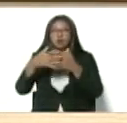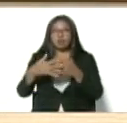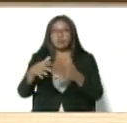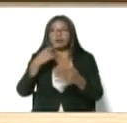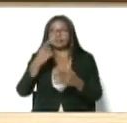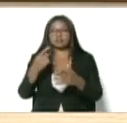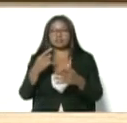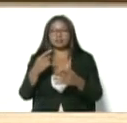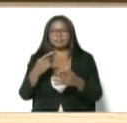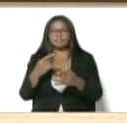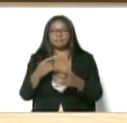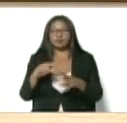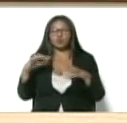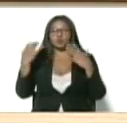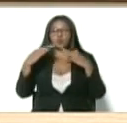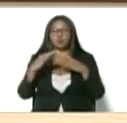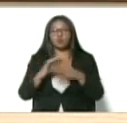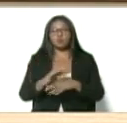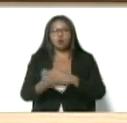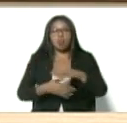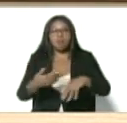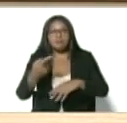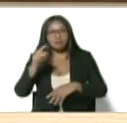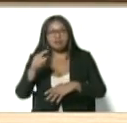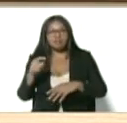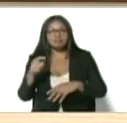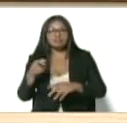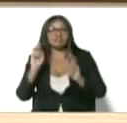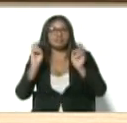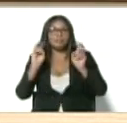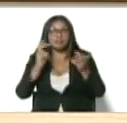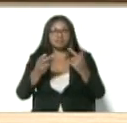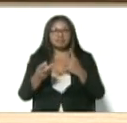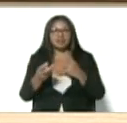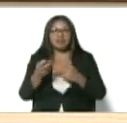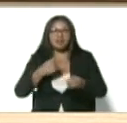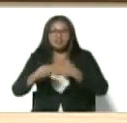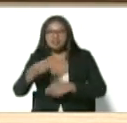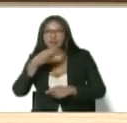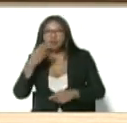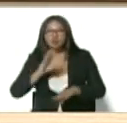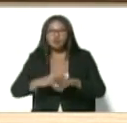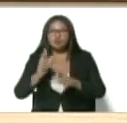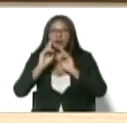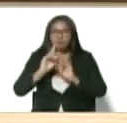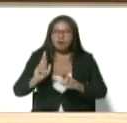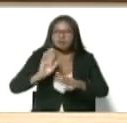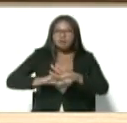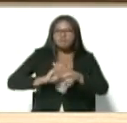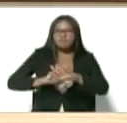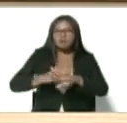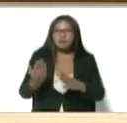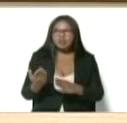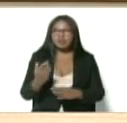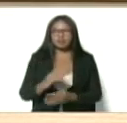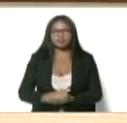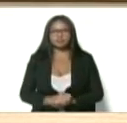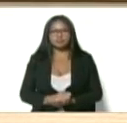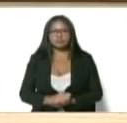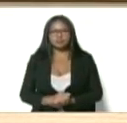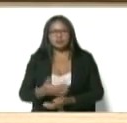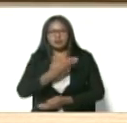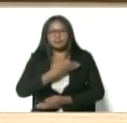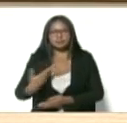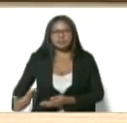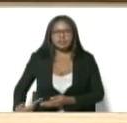tema sobre el tema del narcotráfico yo quisiera una respuesta porque ha sucedido de esto presidente de la